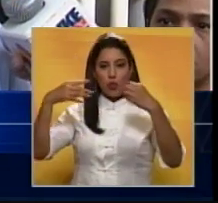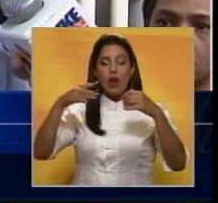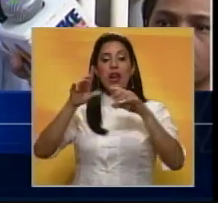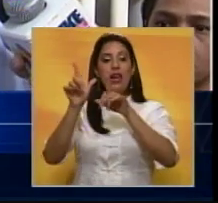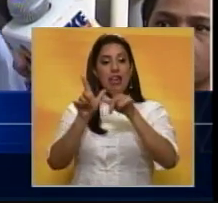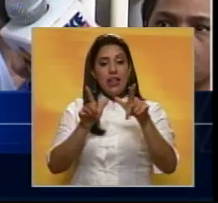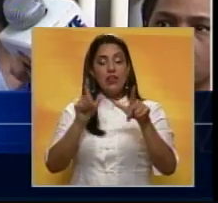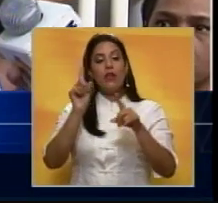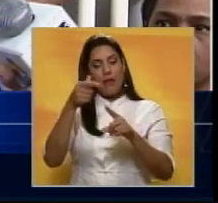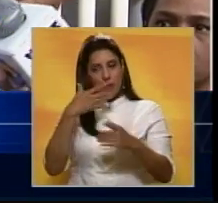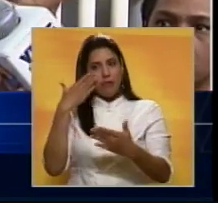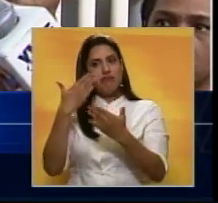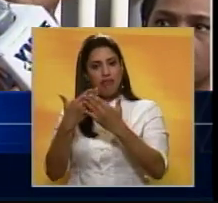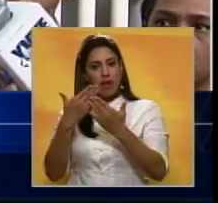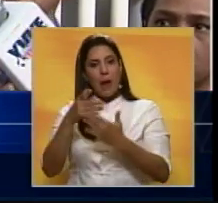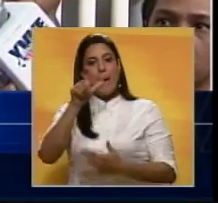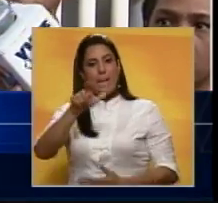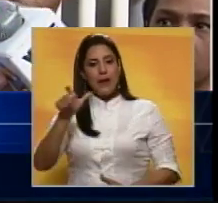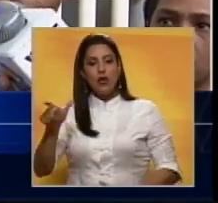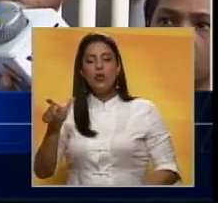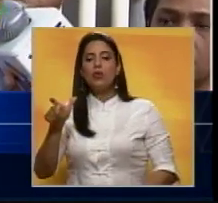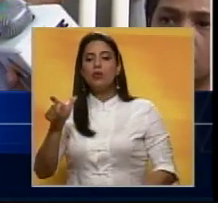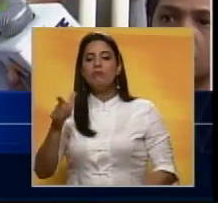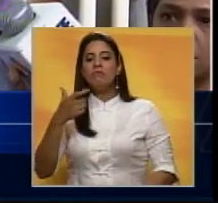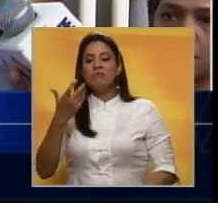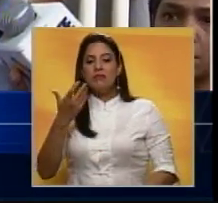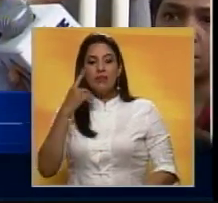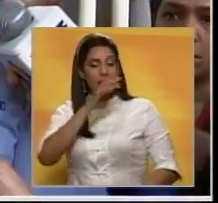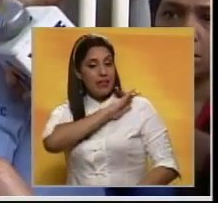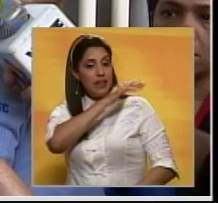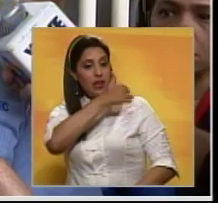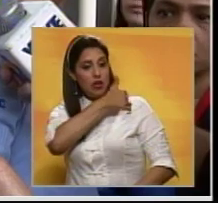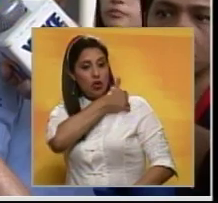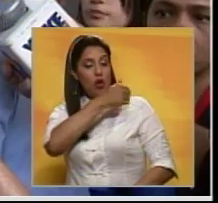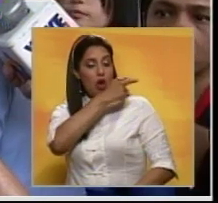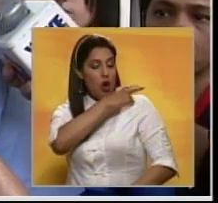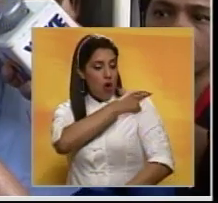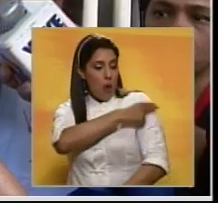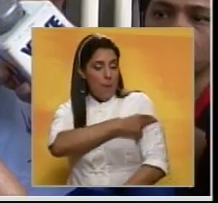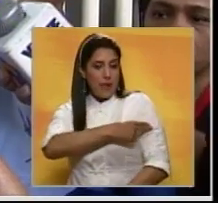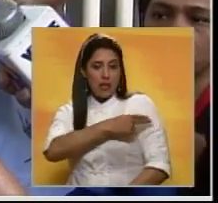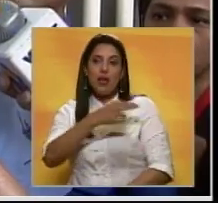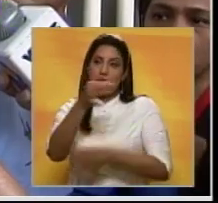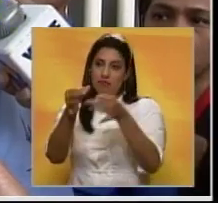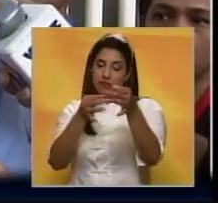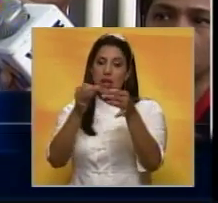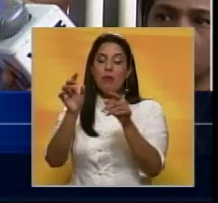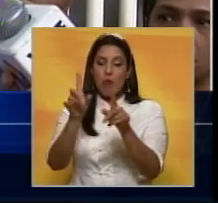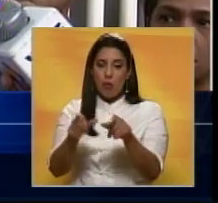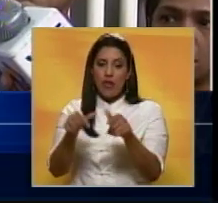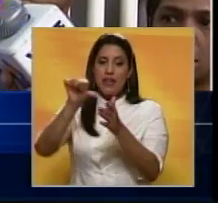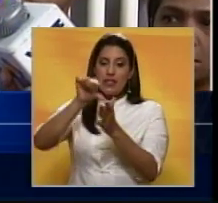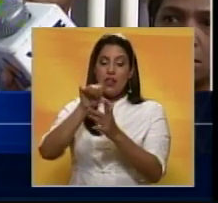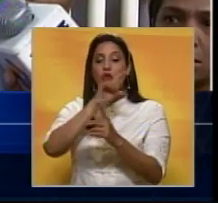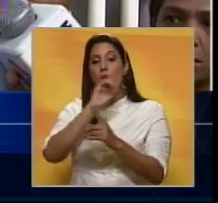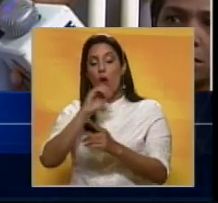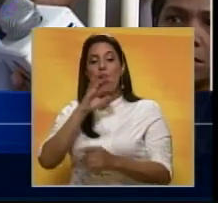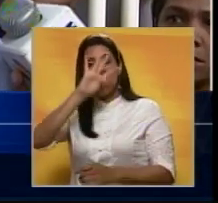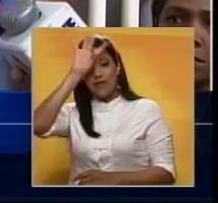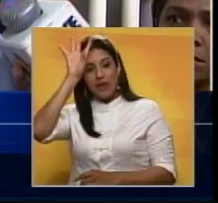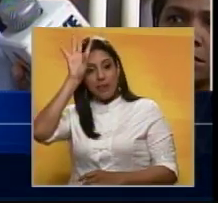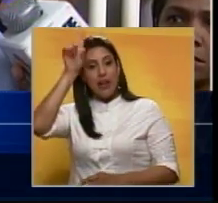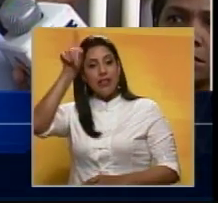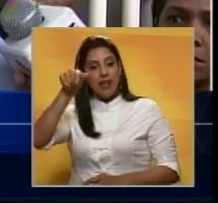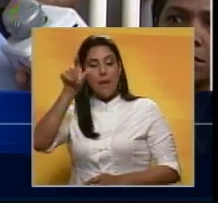totalmente iluminado y de eso puede dar fe no solamente la directora del instituto, del centro, o las enfermeras,